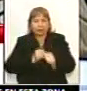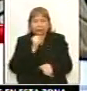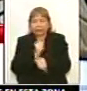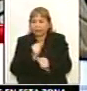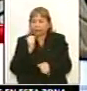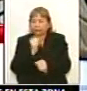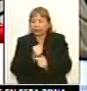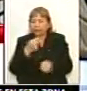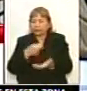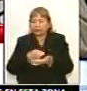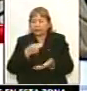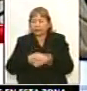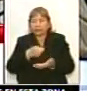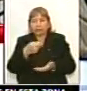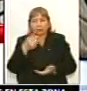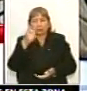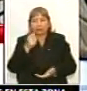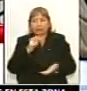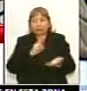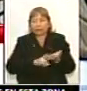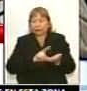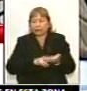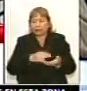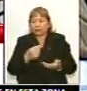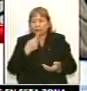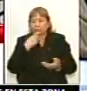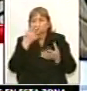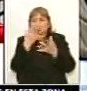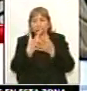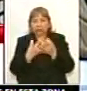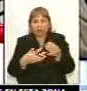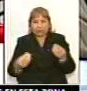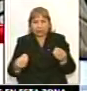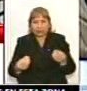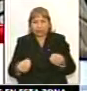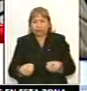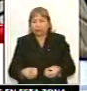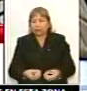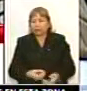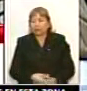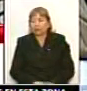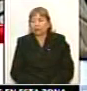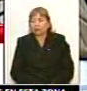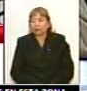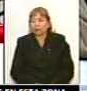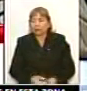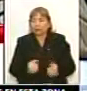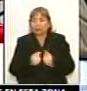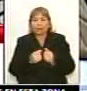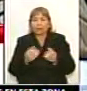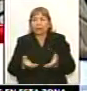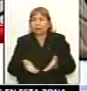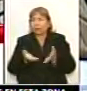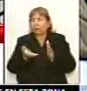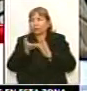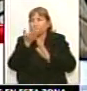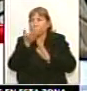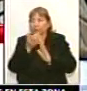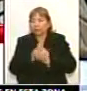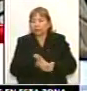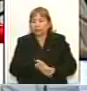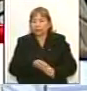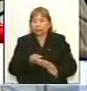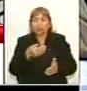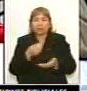los fondos previsionales del Seguro Social peruano, desaparecieron en el Perú. Con la hiperinflación, con